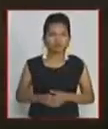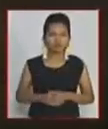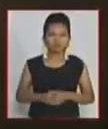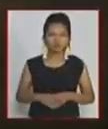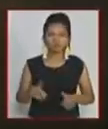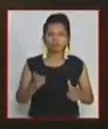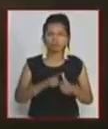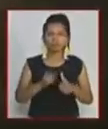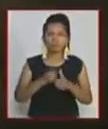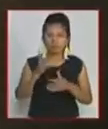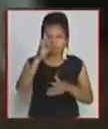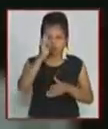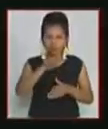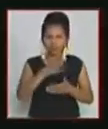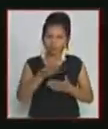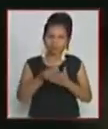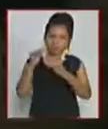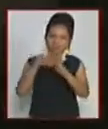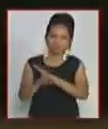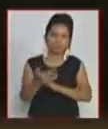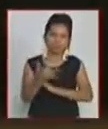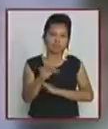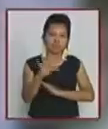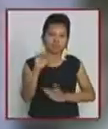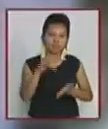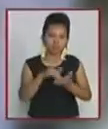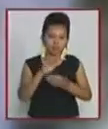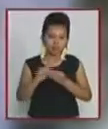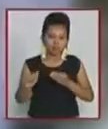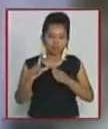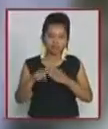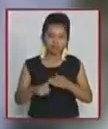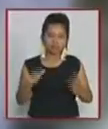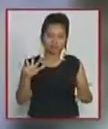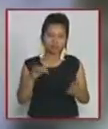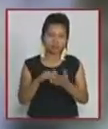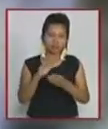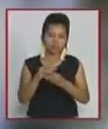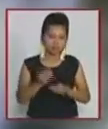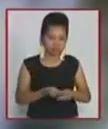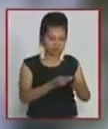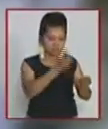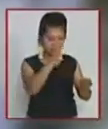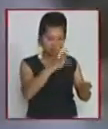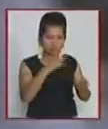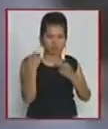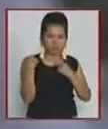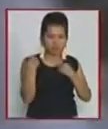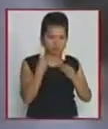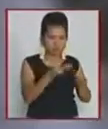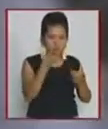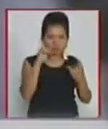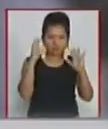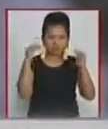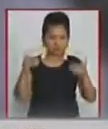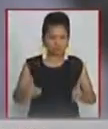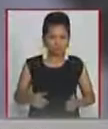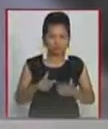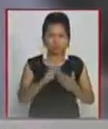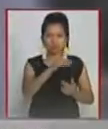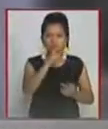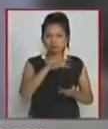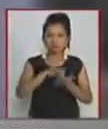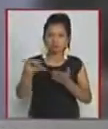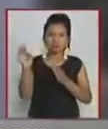primera instancia, el cliente depositó $18,000, otros $5,000 se los entregó al empleado de la empresa importadora de minibuses, mismo que jamás realizó el